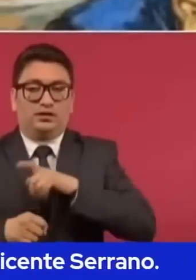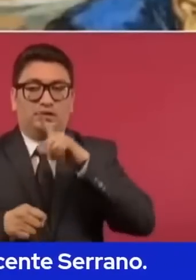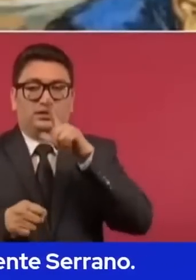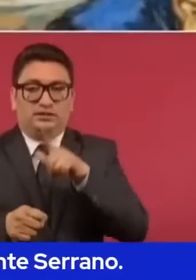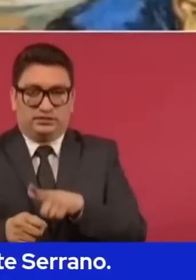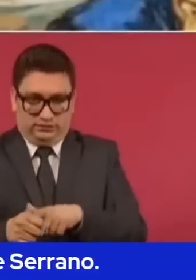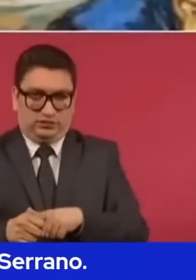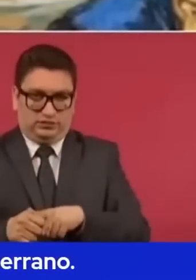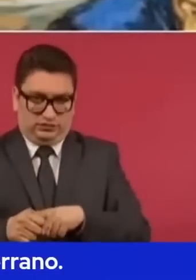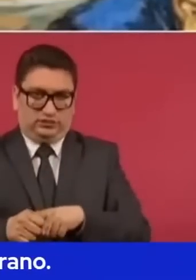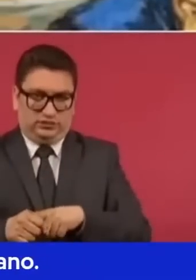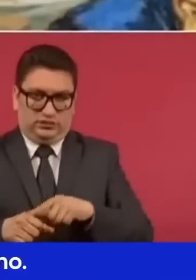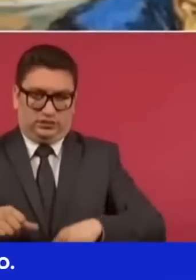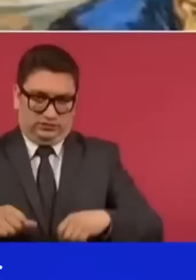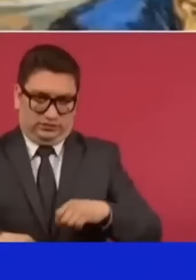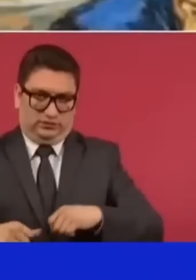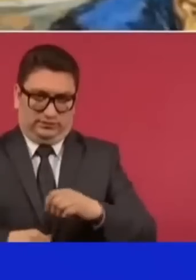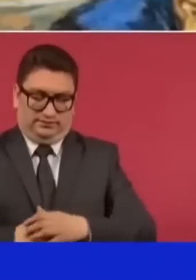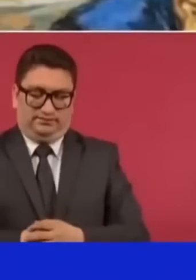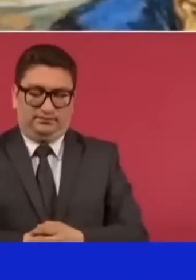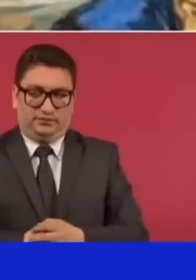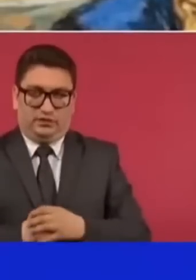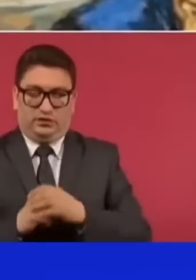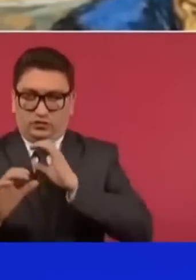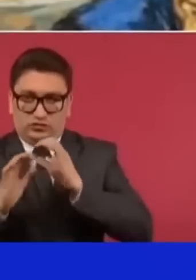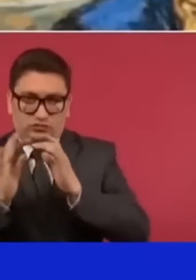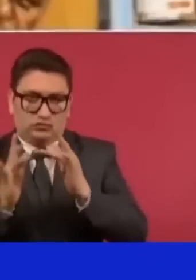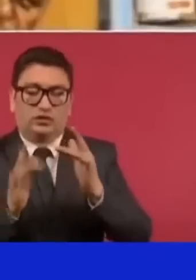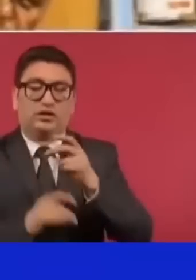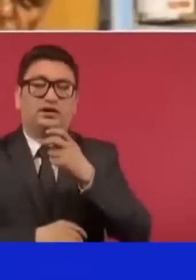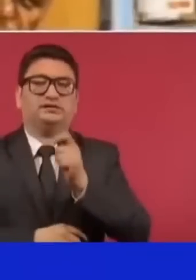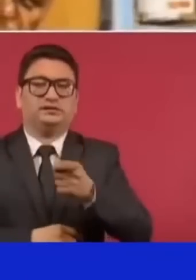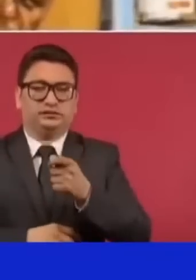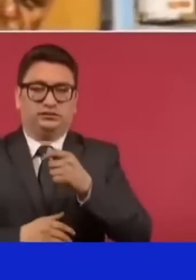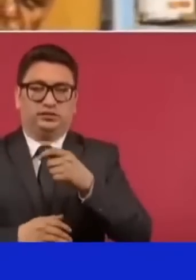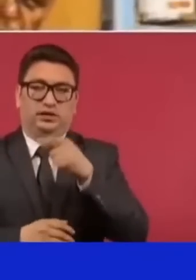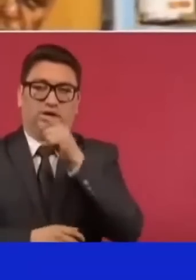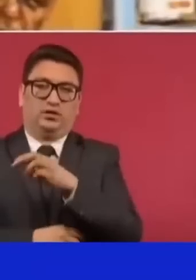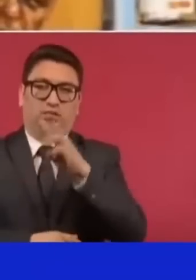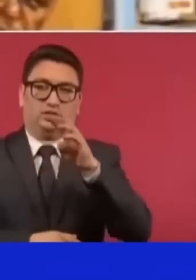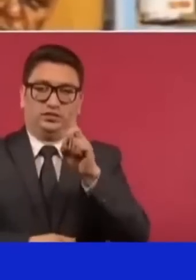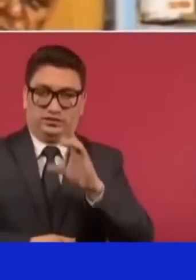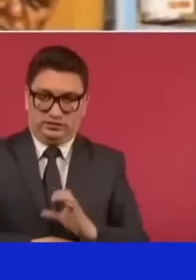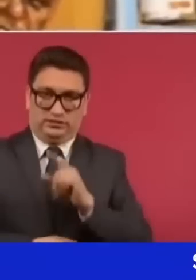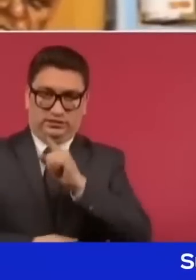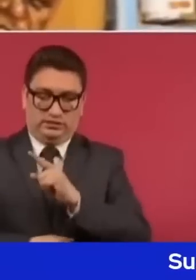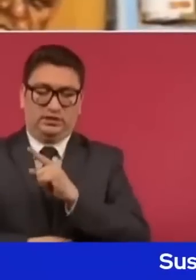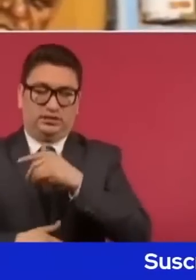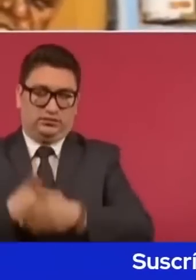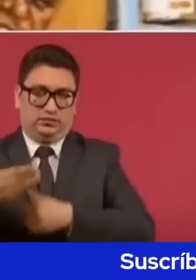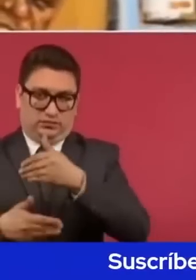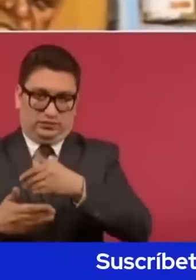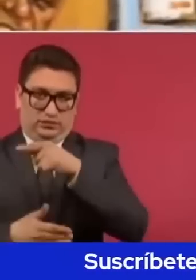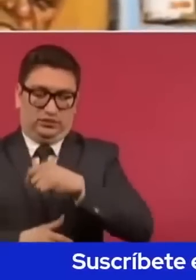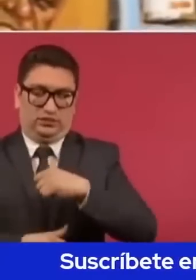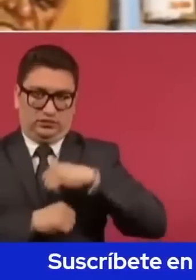Special Activity Review Committee. Es un proceso en Washington que el Departamento